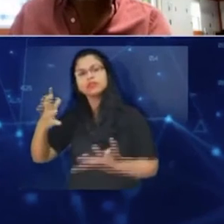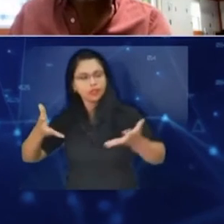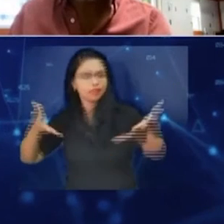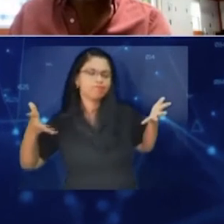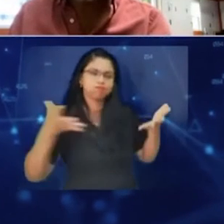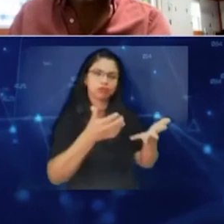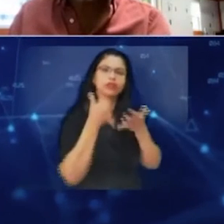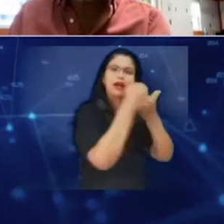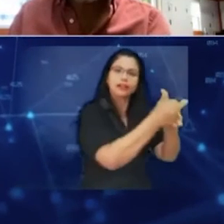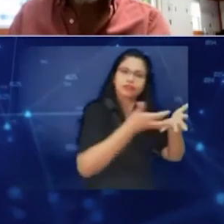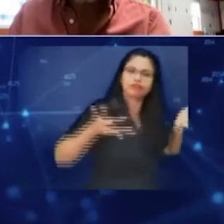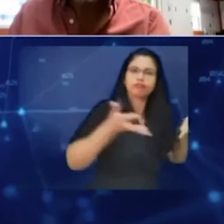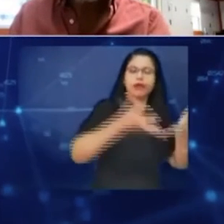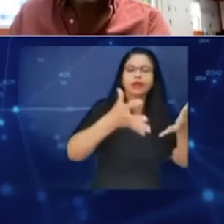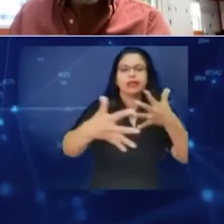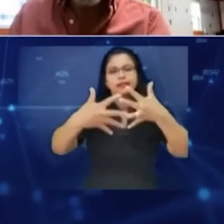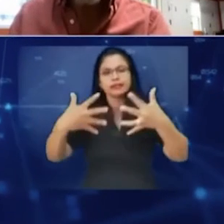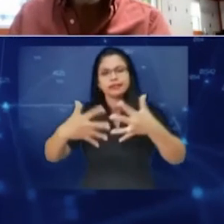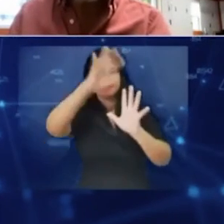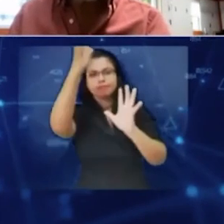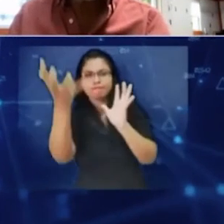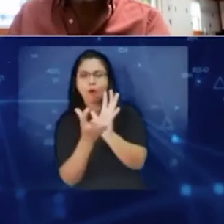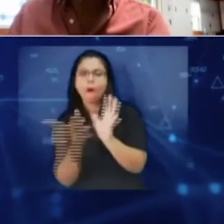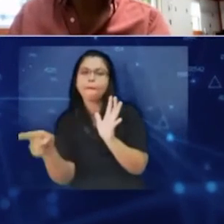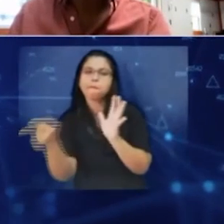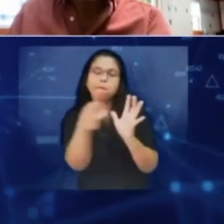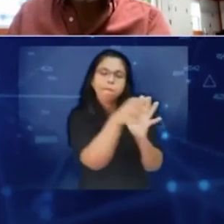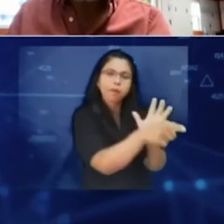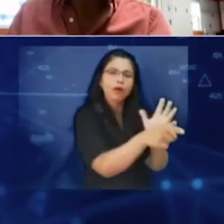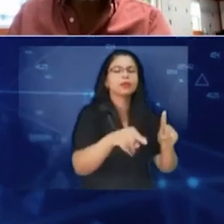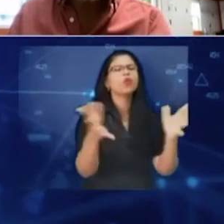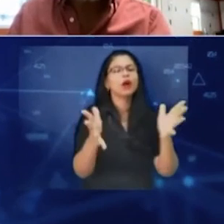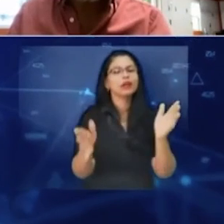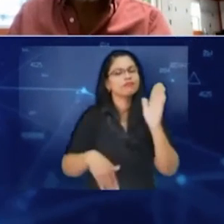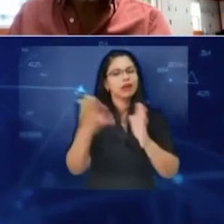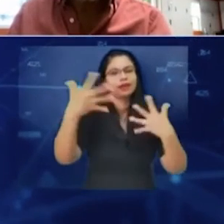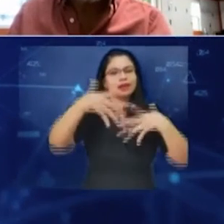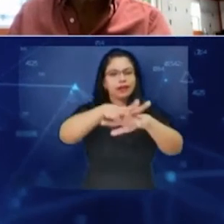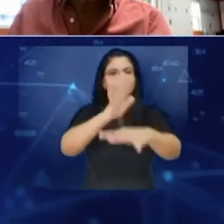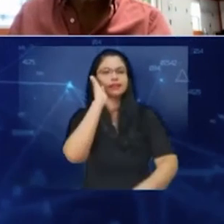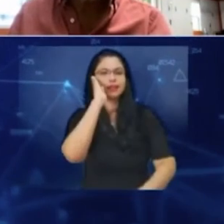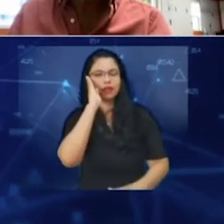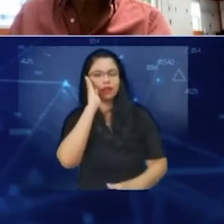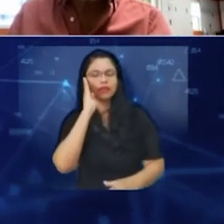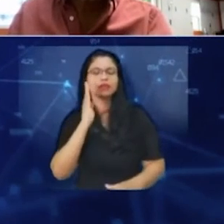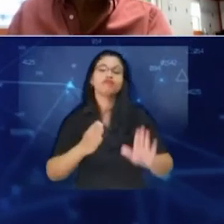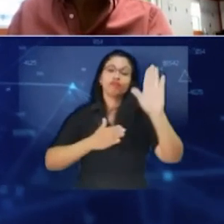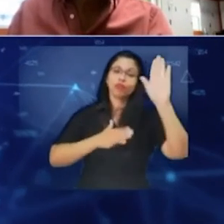para sistemas terrestres, en este caso de arquitectura celular, para poder cumplir la promesa de 5G, entre otras